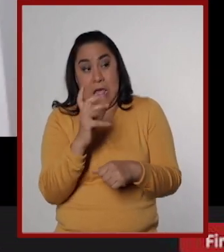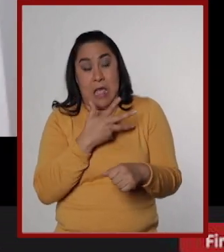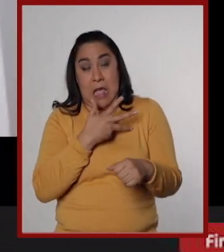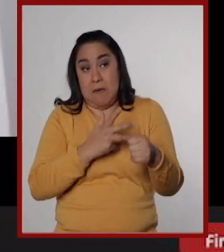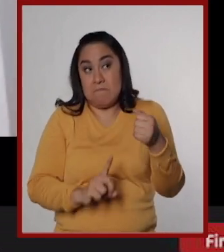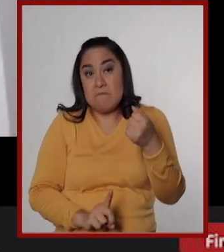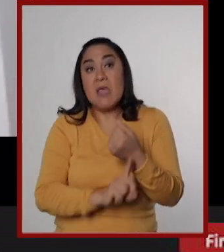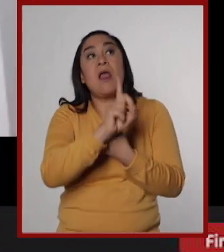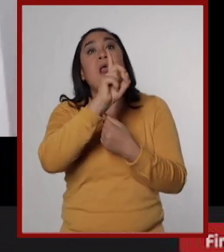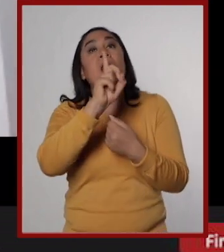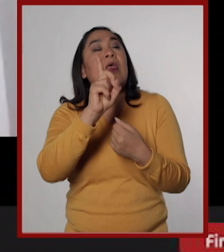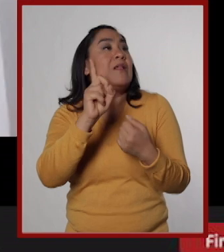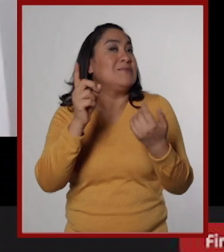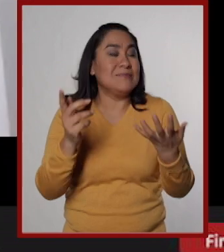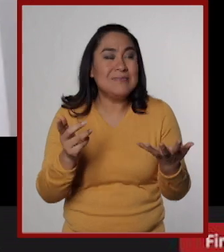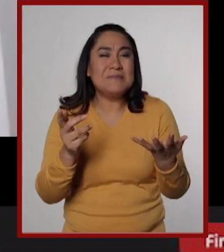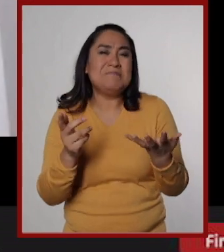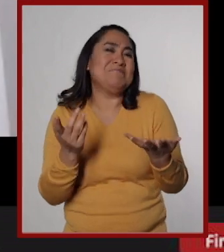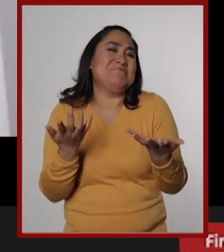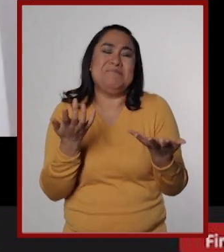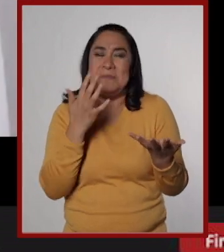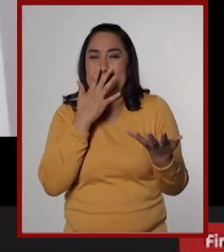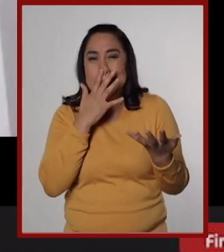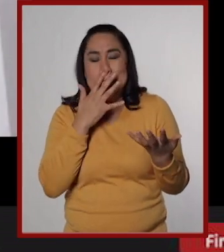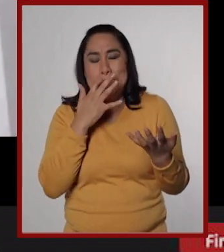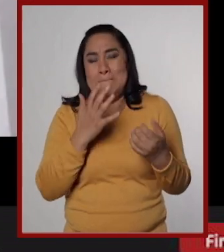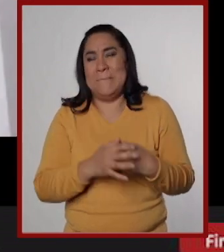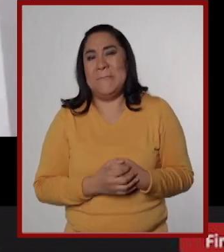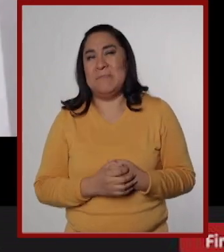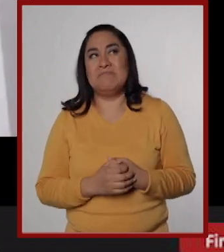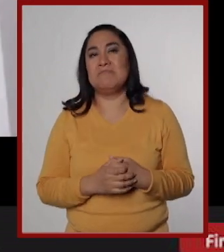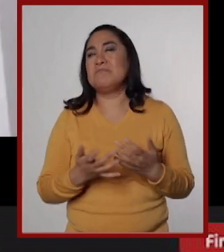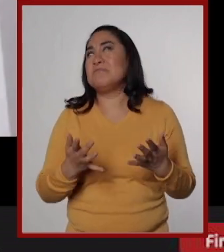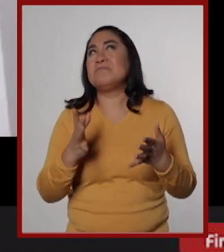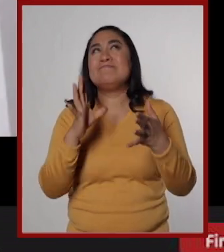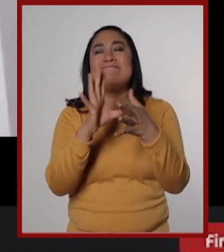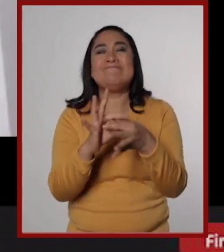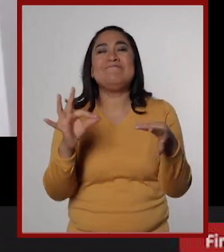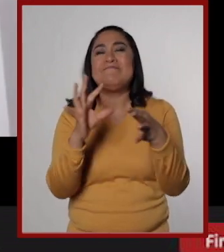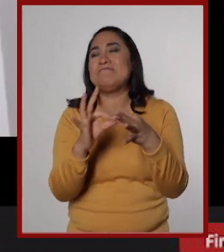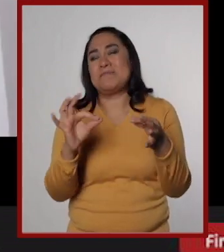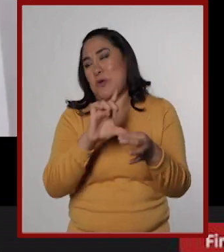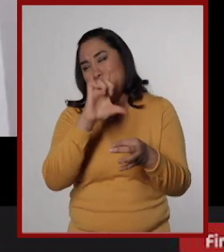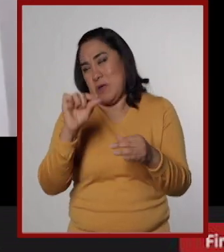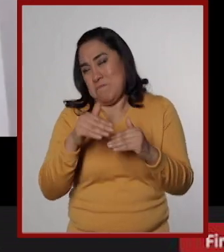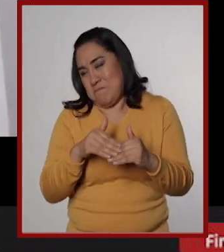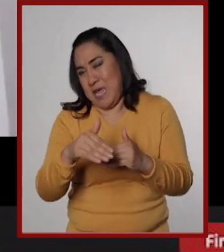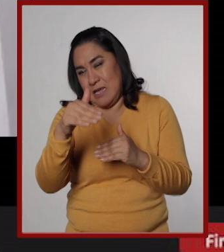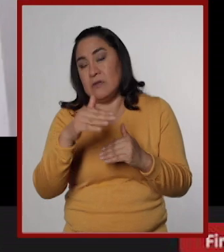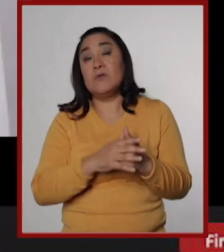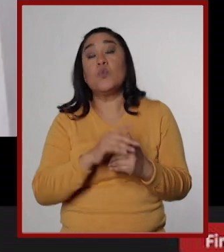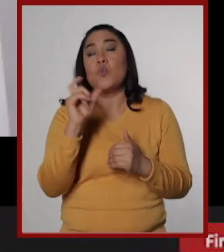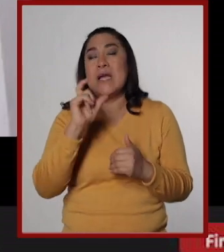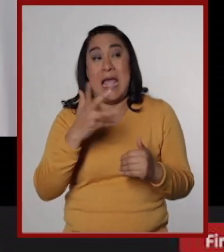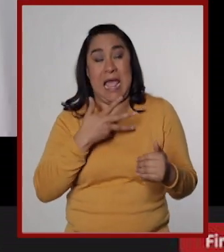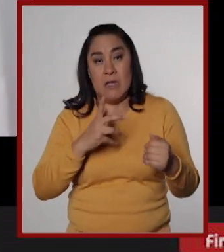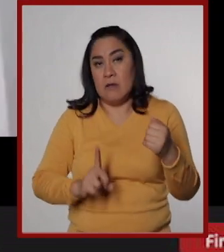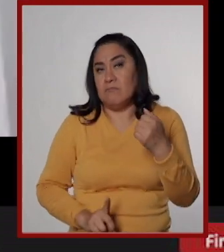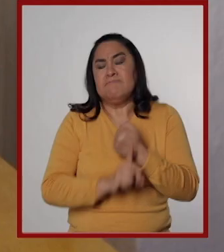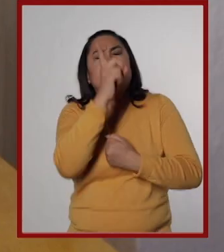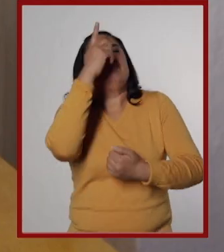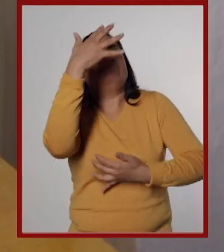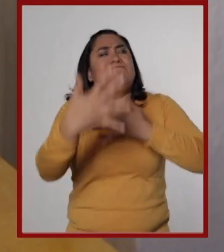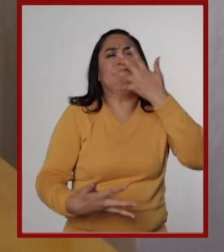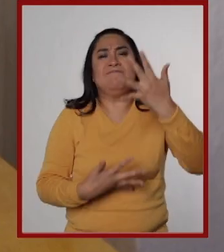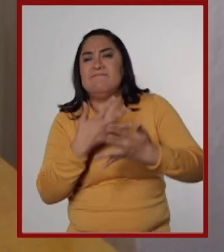ya se presenta, por ahí en alguna de las, lo vamos a explicar un poquito más adelante, el conflicto de repente estalla,